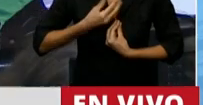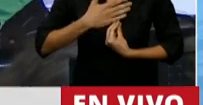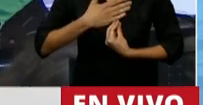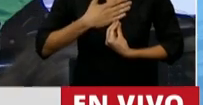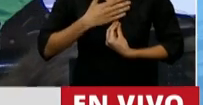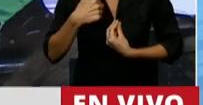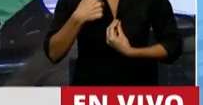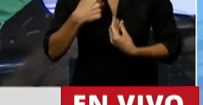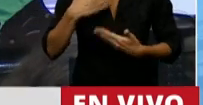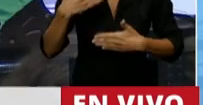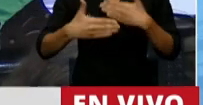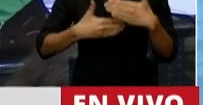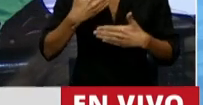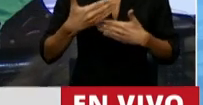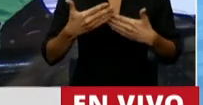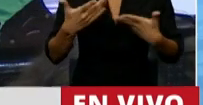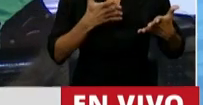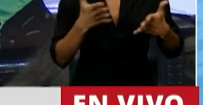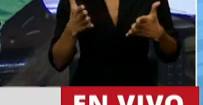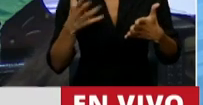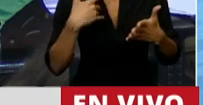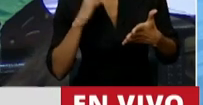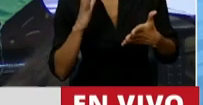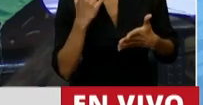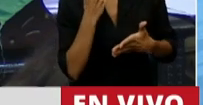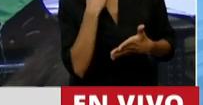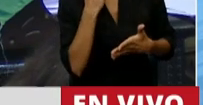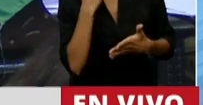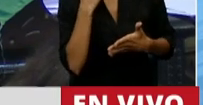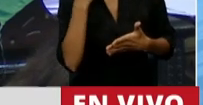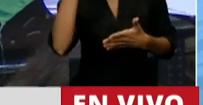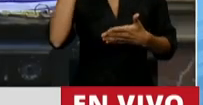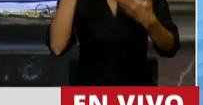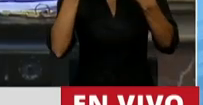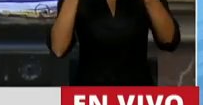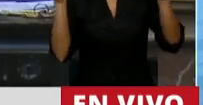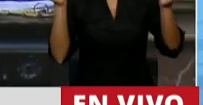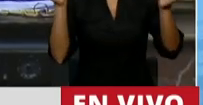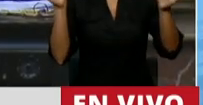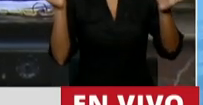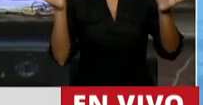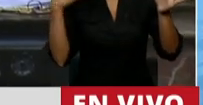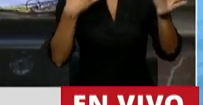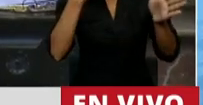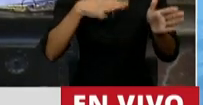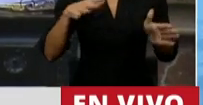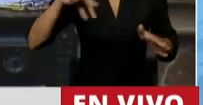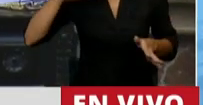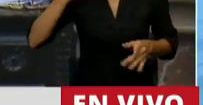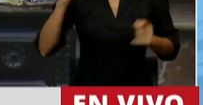camino y por permitirme también ver nuestra vida desde otra